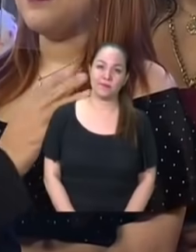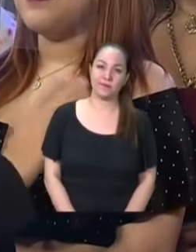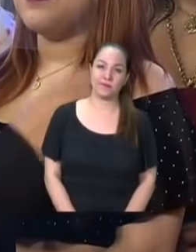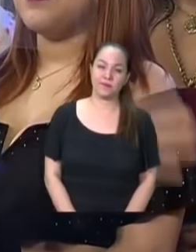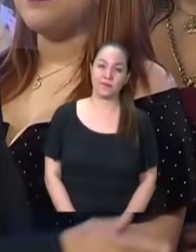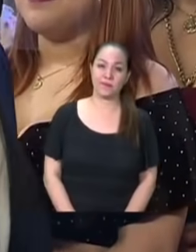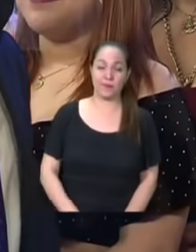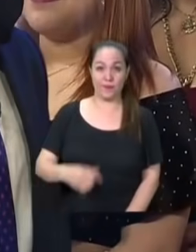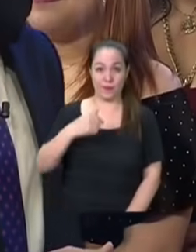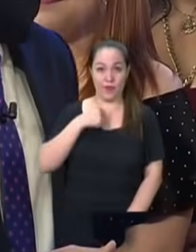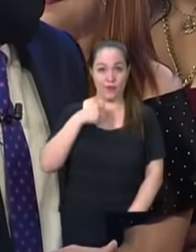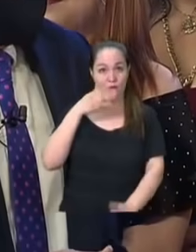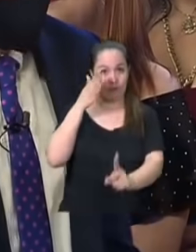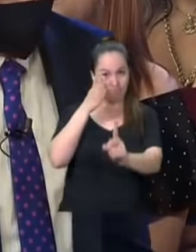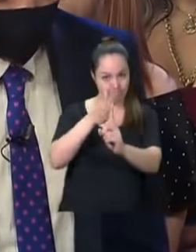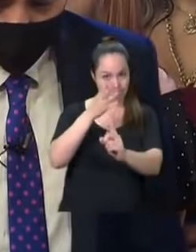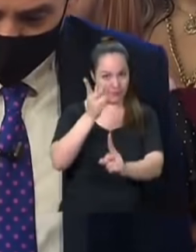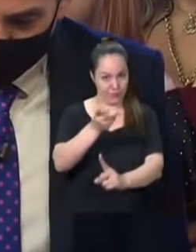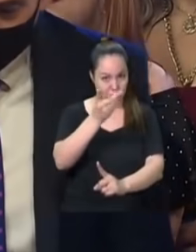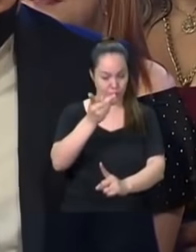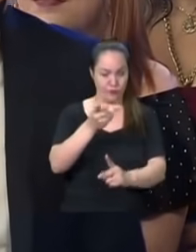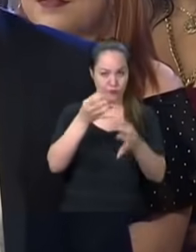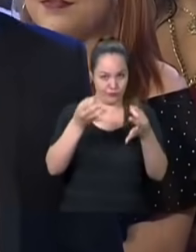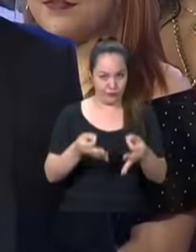Lo voy a preguntar directo.